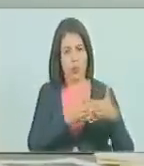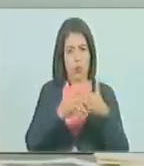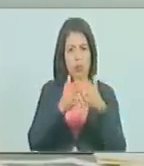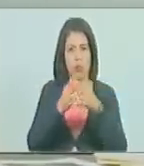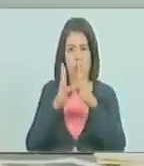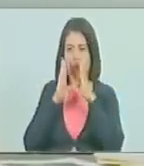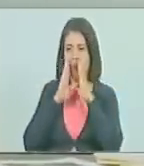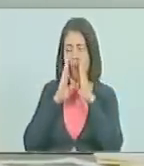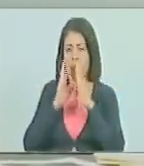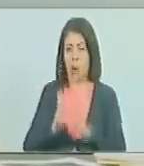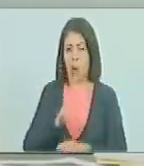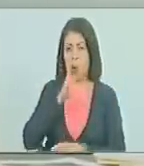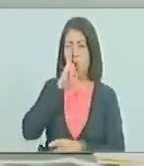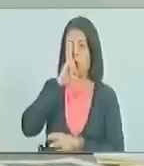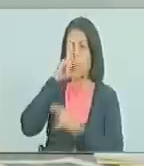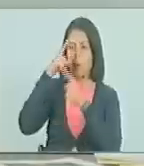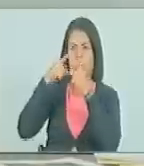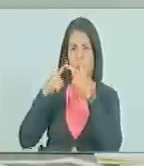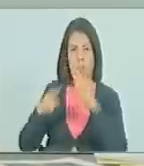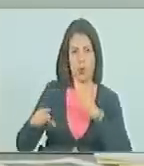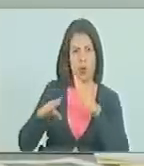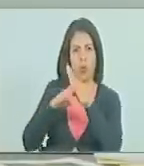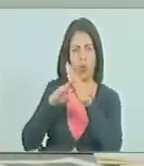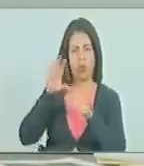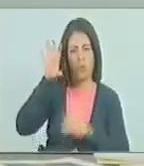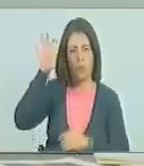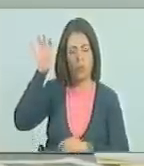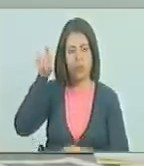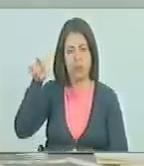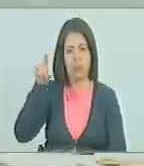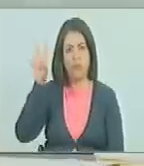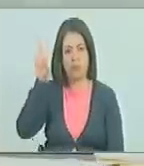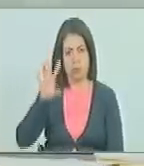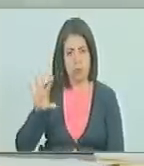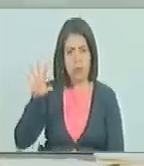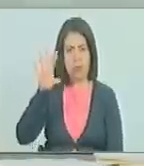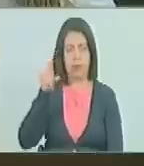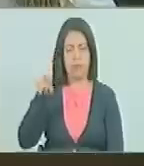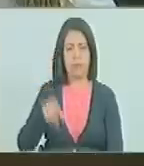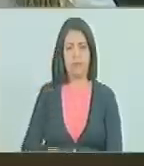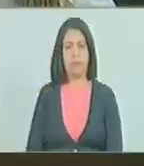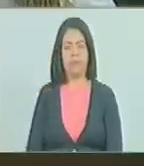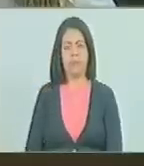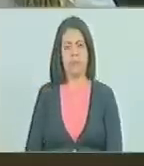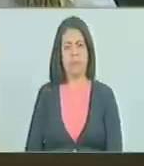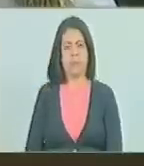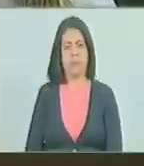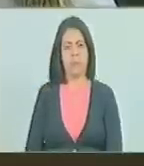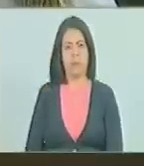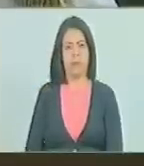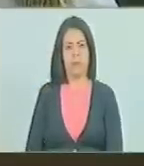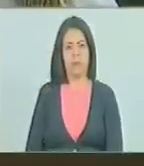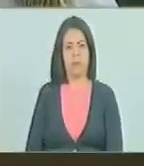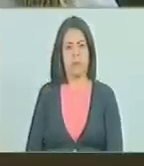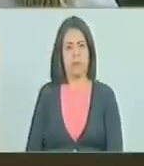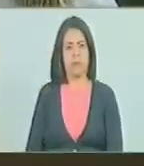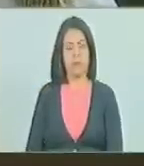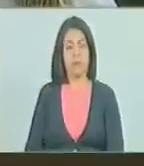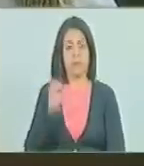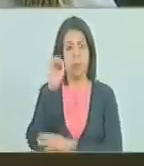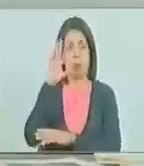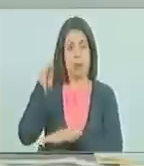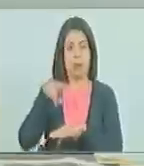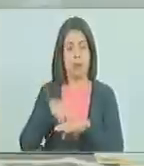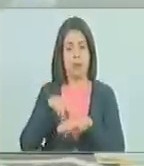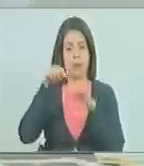confiesa crímenes de lesa humanidad contra nuestro pueblo, contra nuestra patria? Esta Asamblea Nacional,